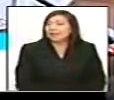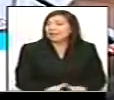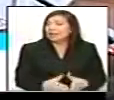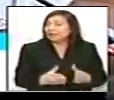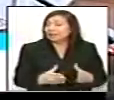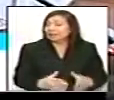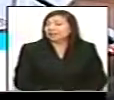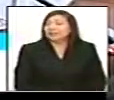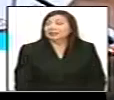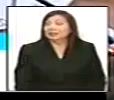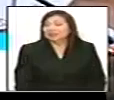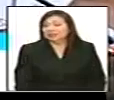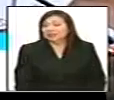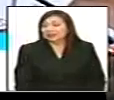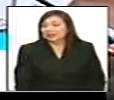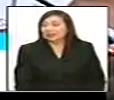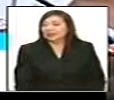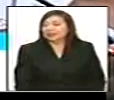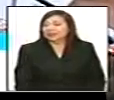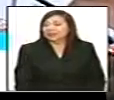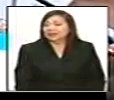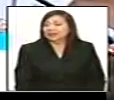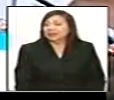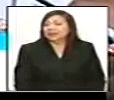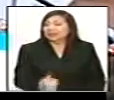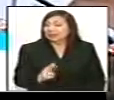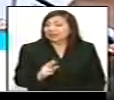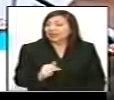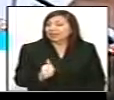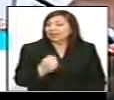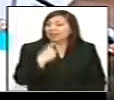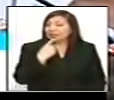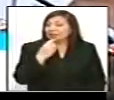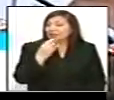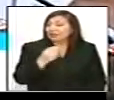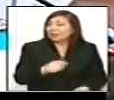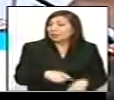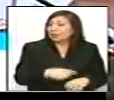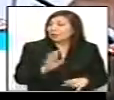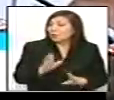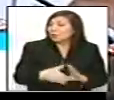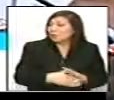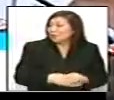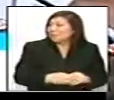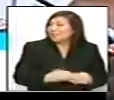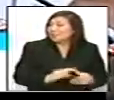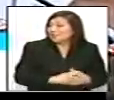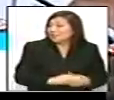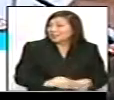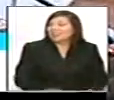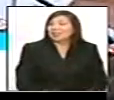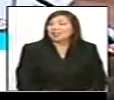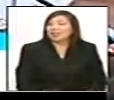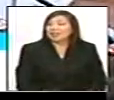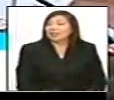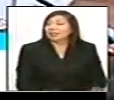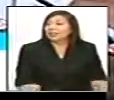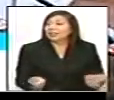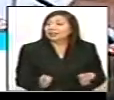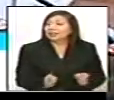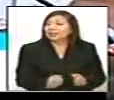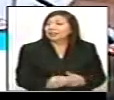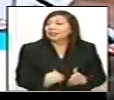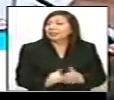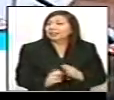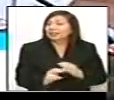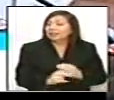grandes, como ha dicho efectivamente el señor Arana, efectivamente a lo largo de la historia se debe a la pequeña minería, lo